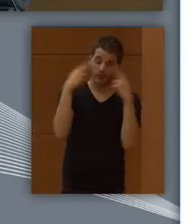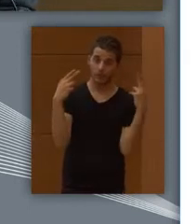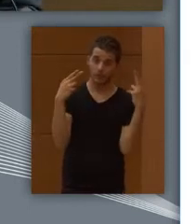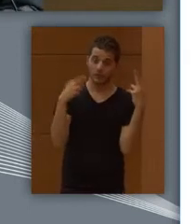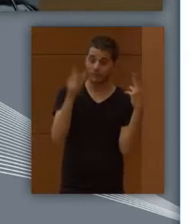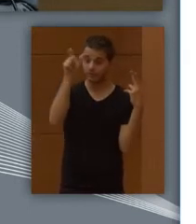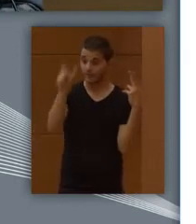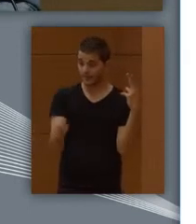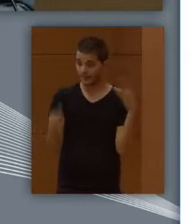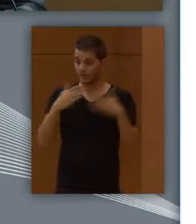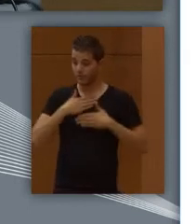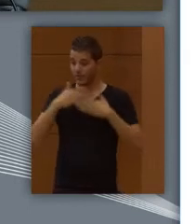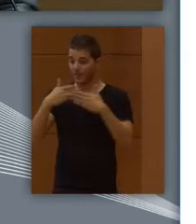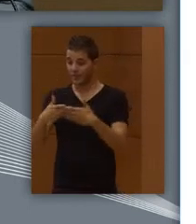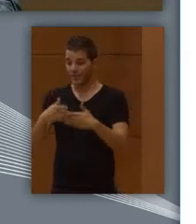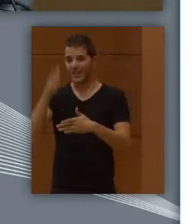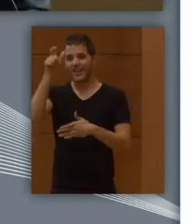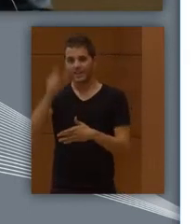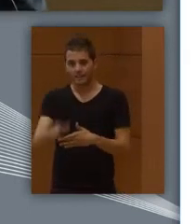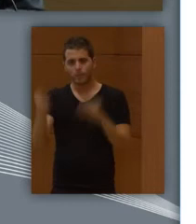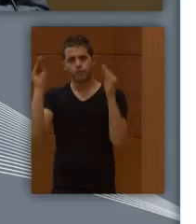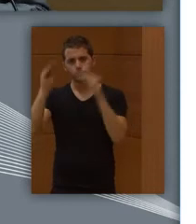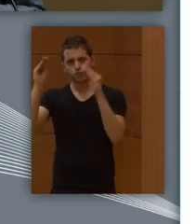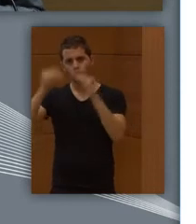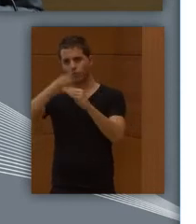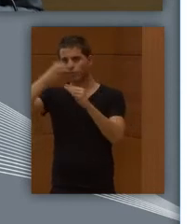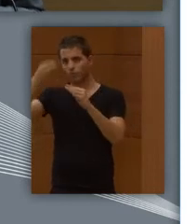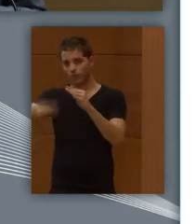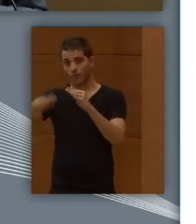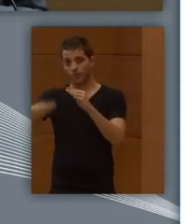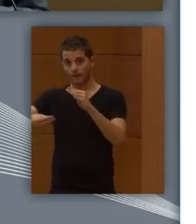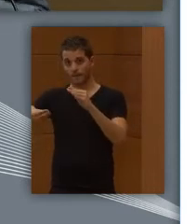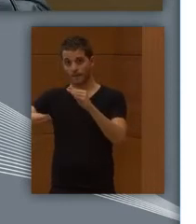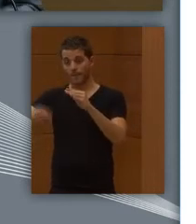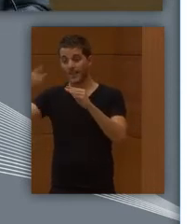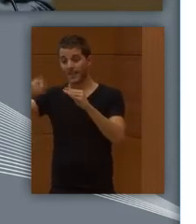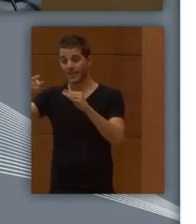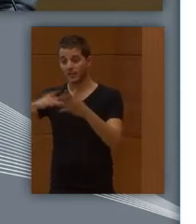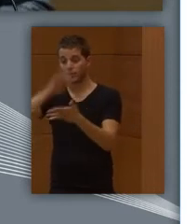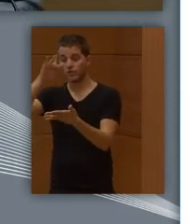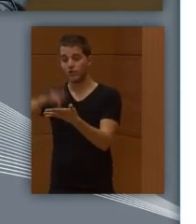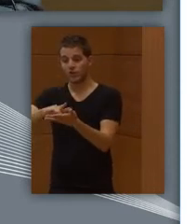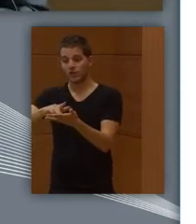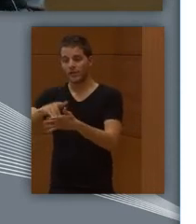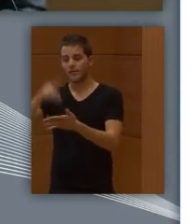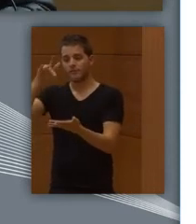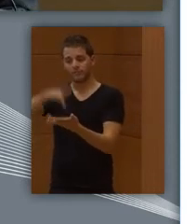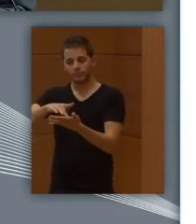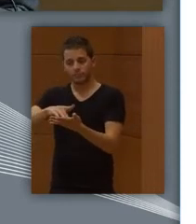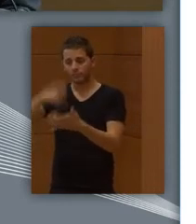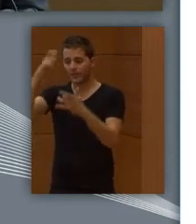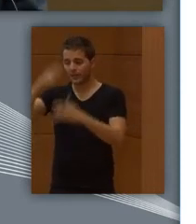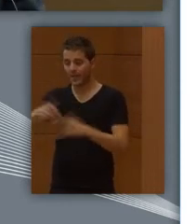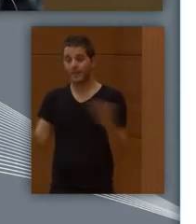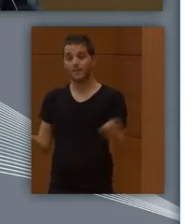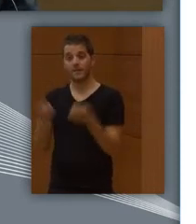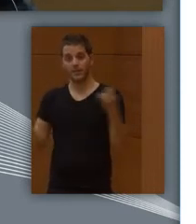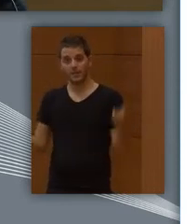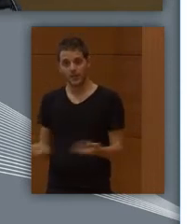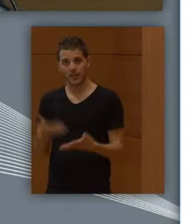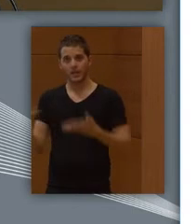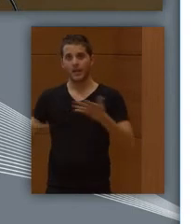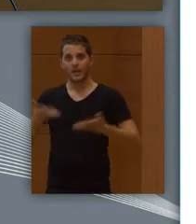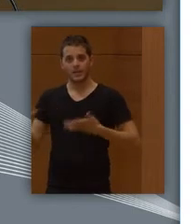personal voluntario, esa ciudadanía formada y voluntaria que pueda estar presente y activa y disponible en nuestras redes de